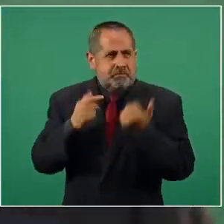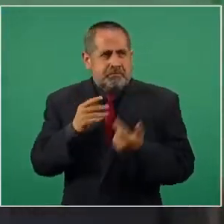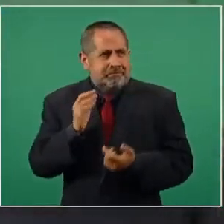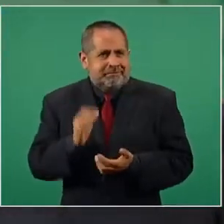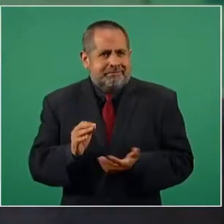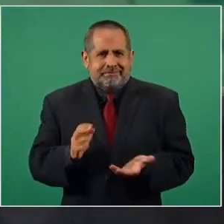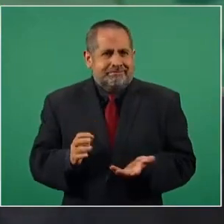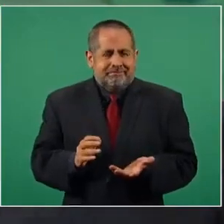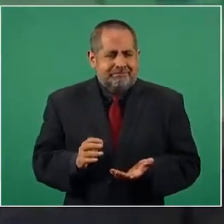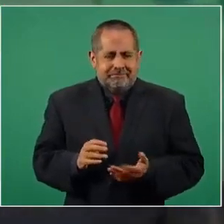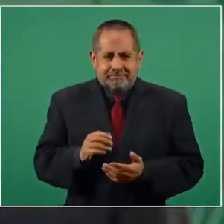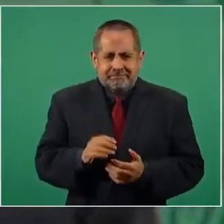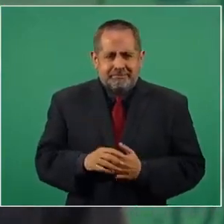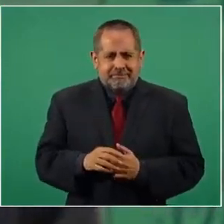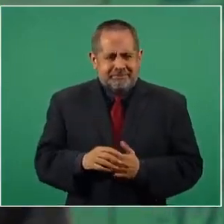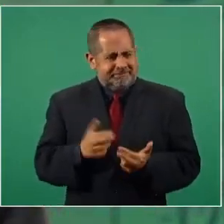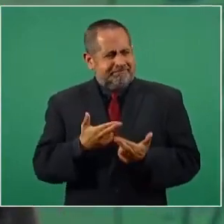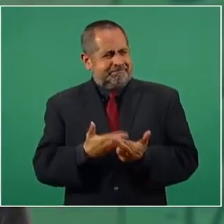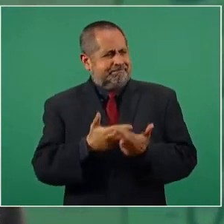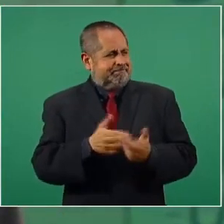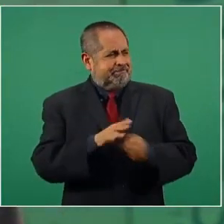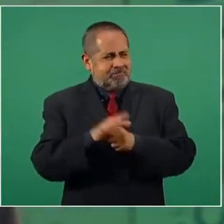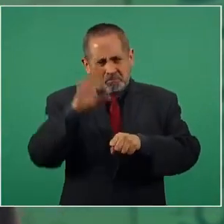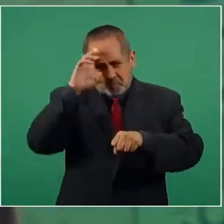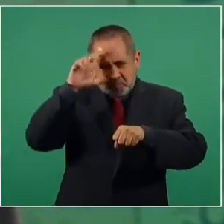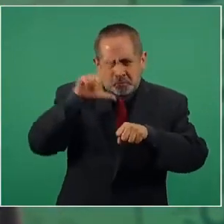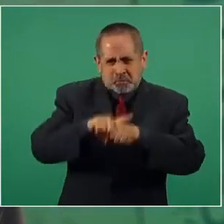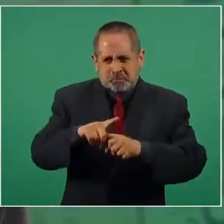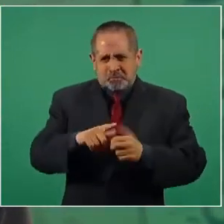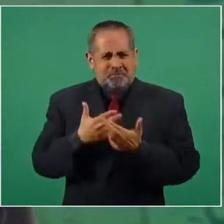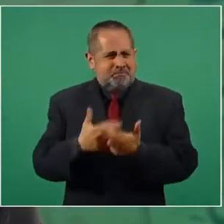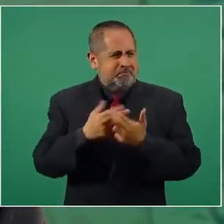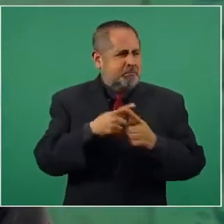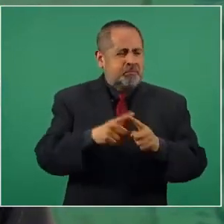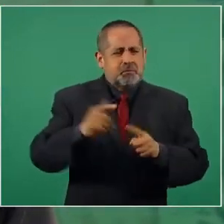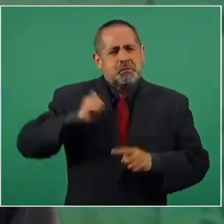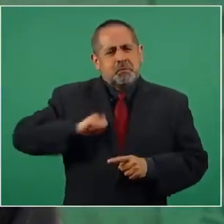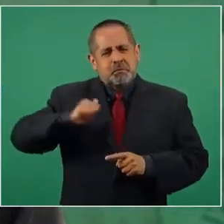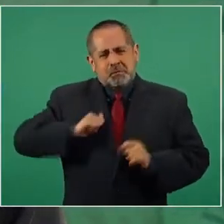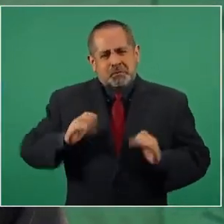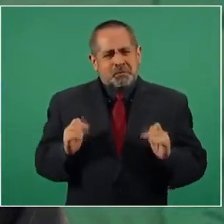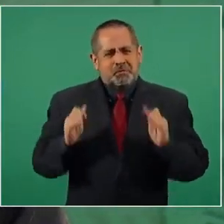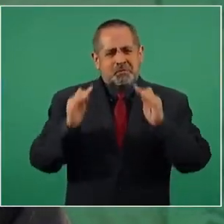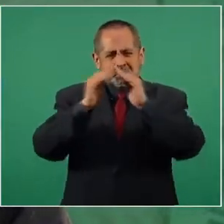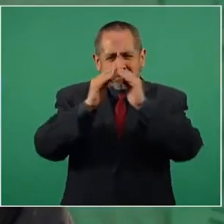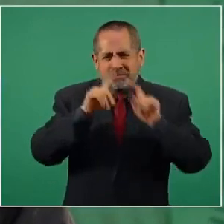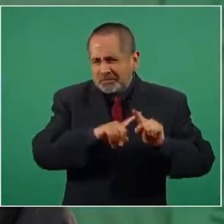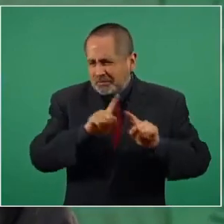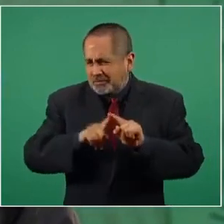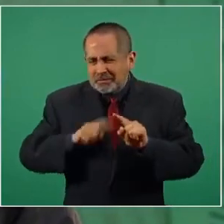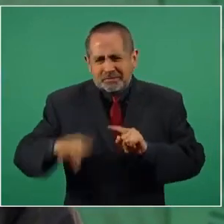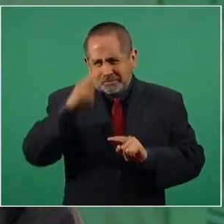la riqueza cultural, arqueológica de México